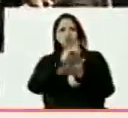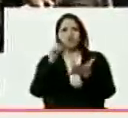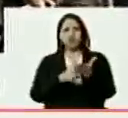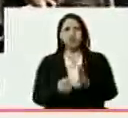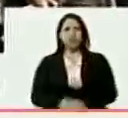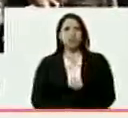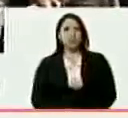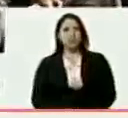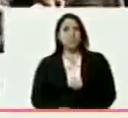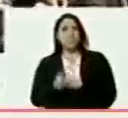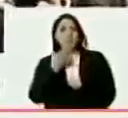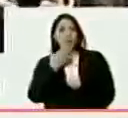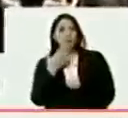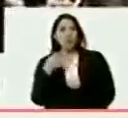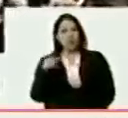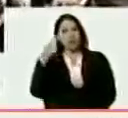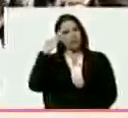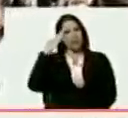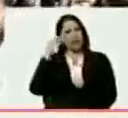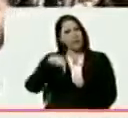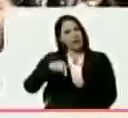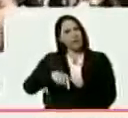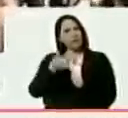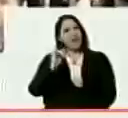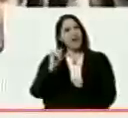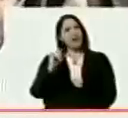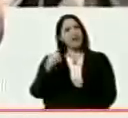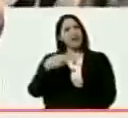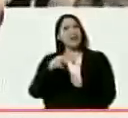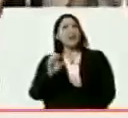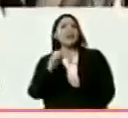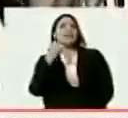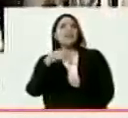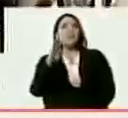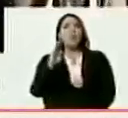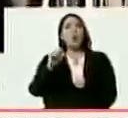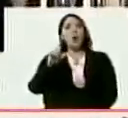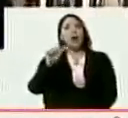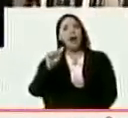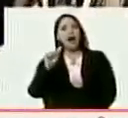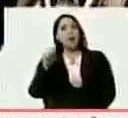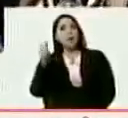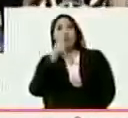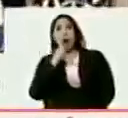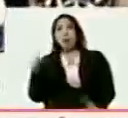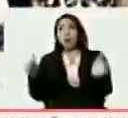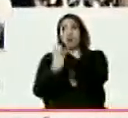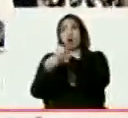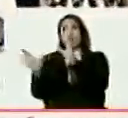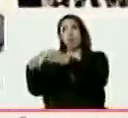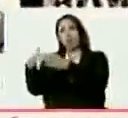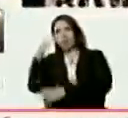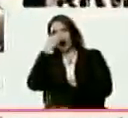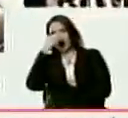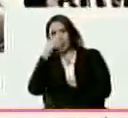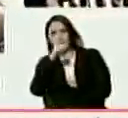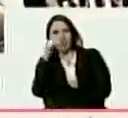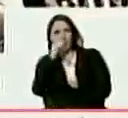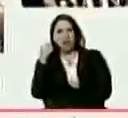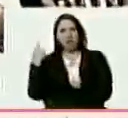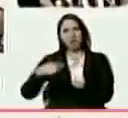Son tan eficientes que saben dónde está Hezbollah en Venezuela, pero no han encontrado a los narcotraficantes que tienen ellos en sus